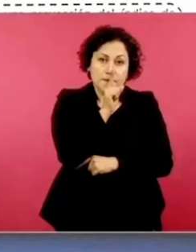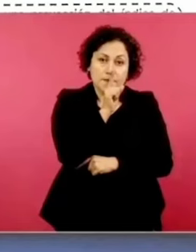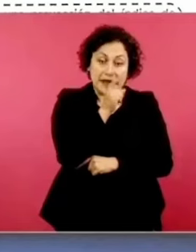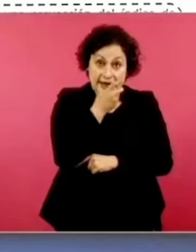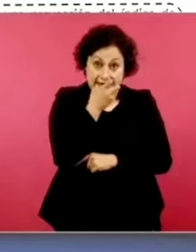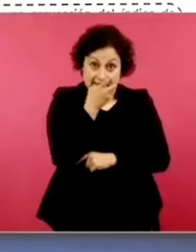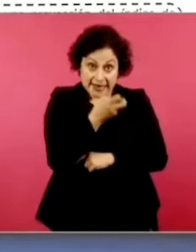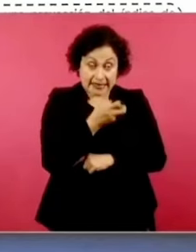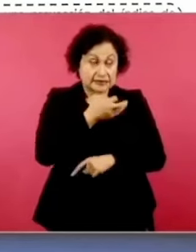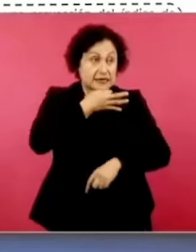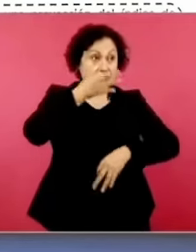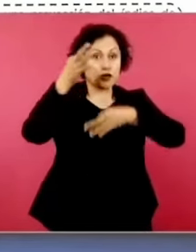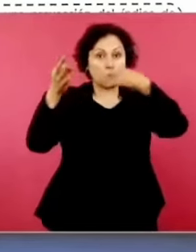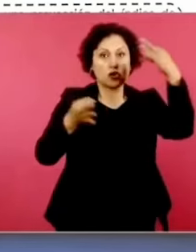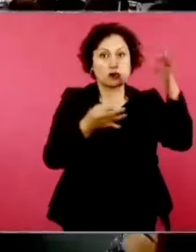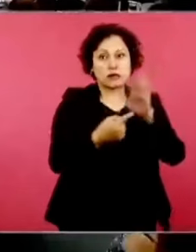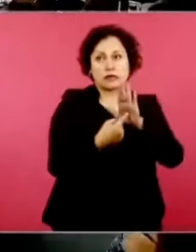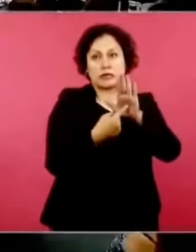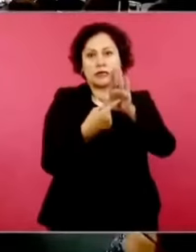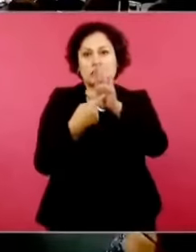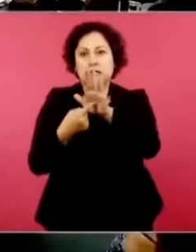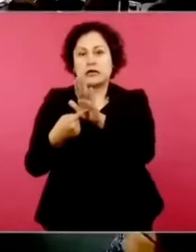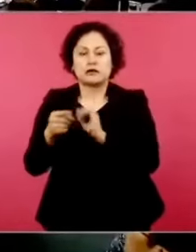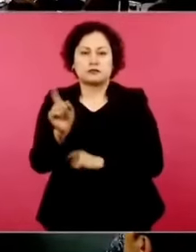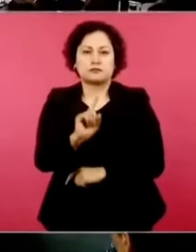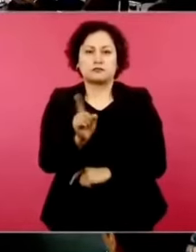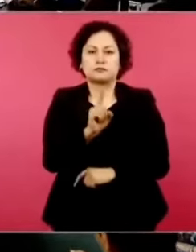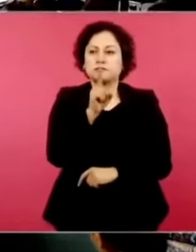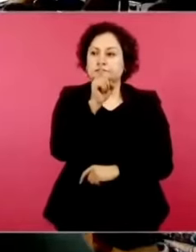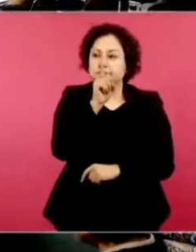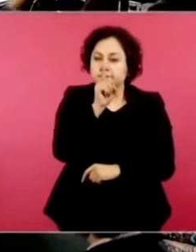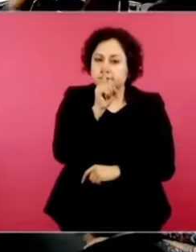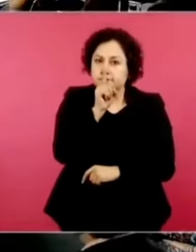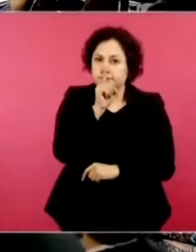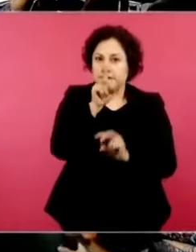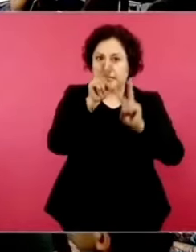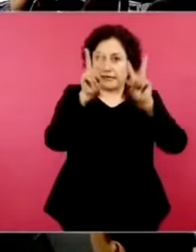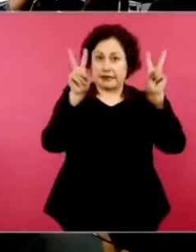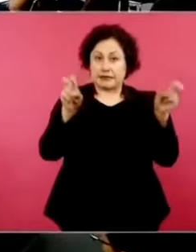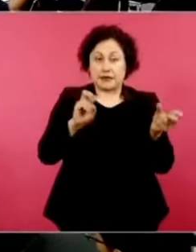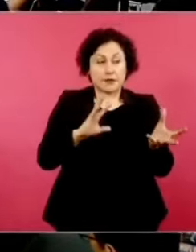que tuviera que ver con violencia.